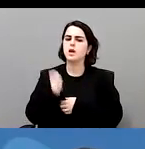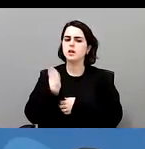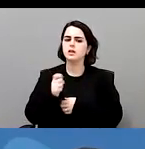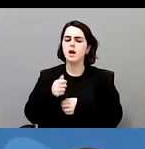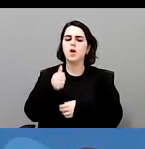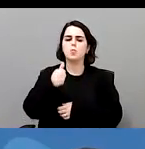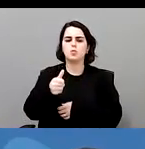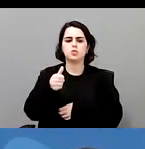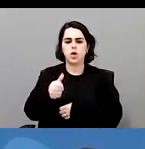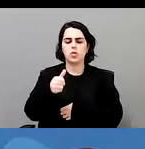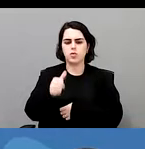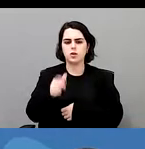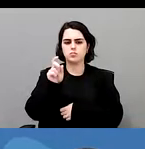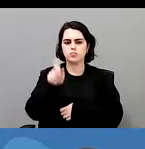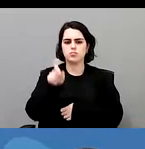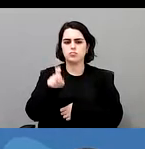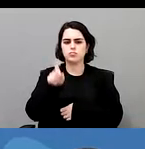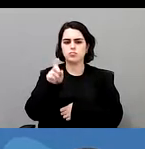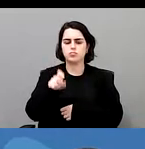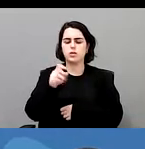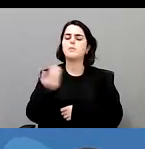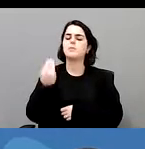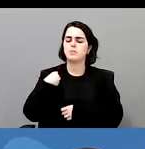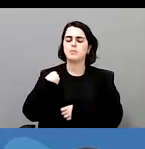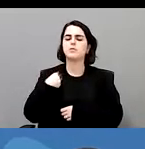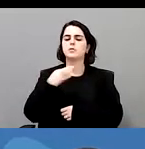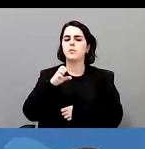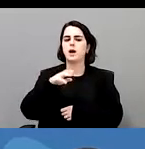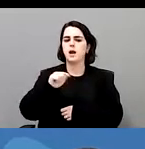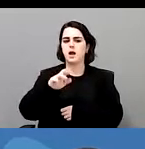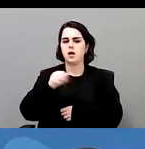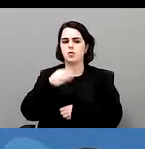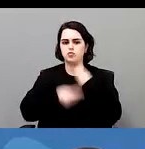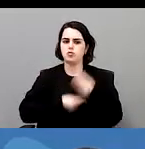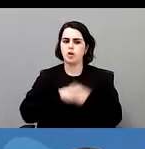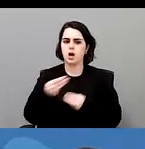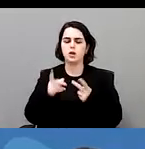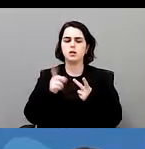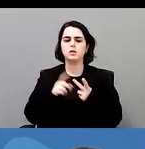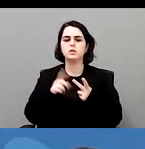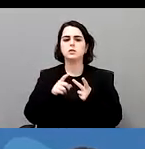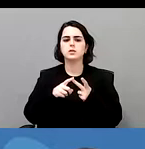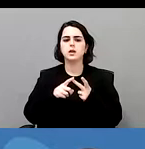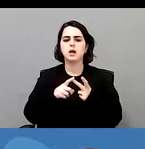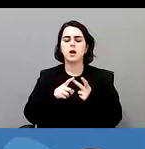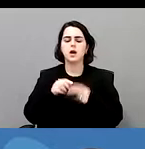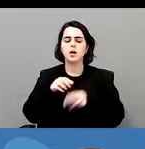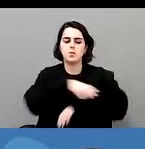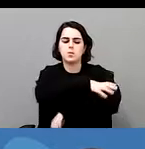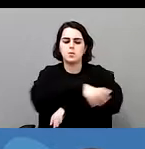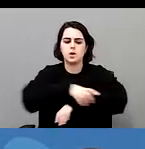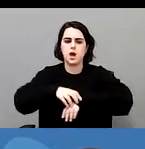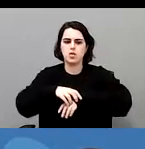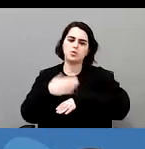pulsadores, que antes veíamos también a Tamara utilizarlo, seguido, por supuesto, de los brazos articulados como soporte, que